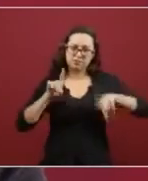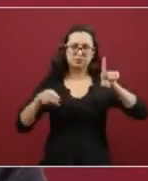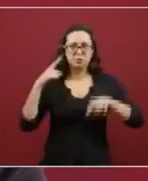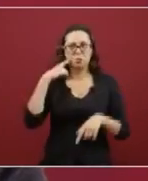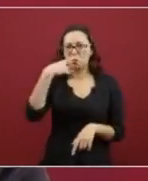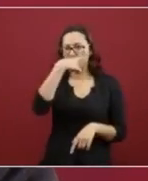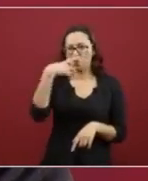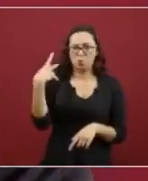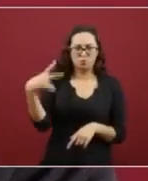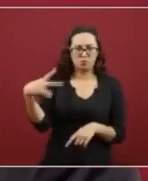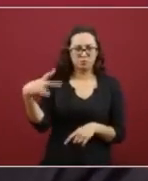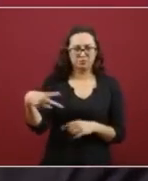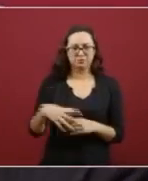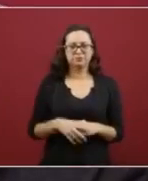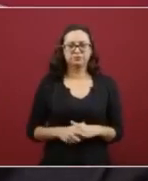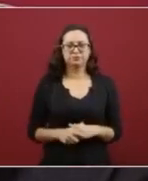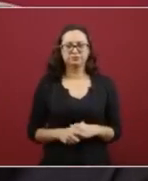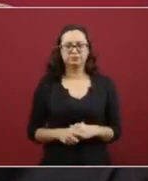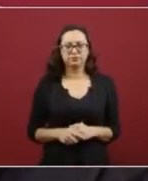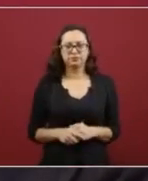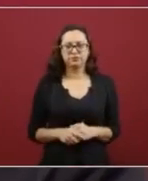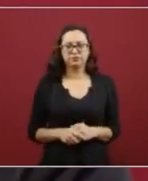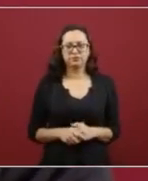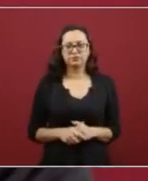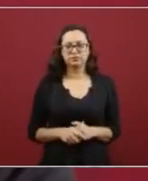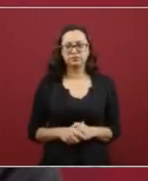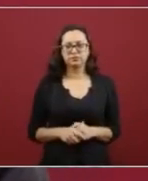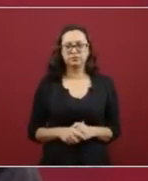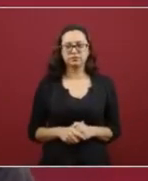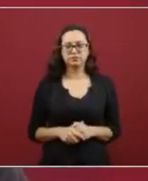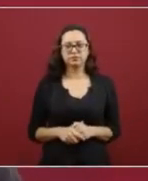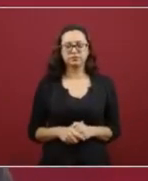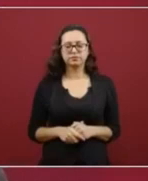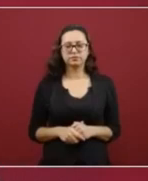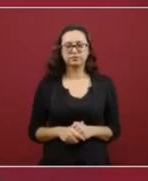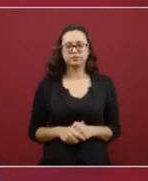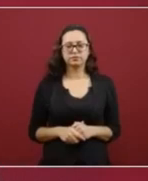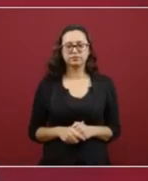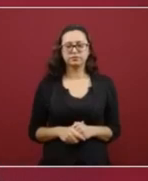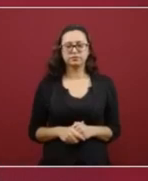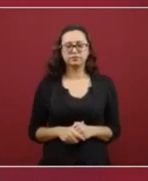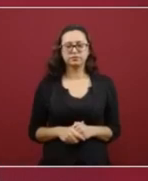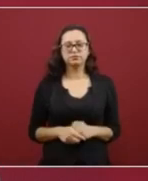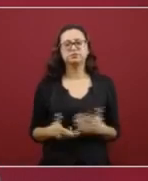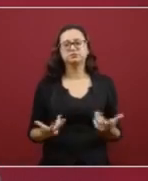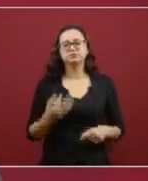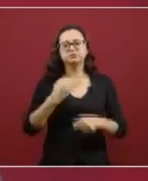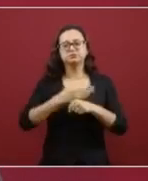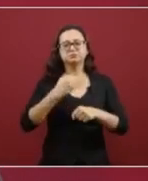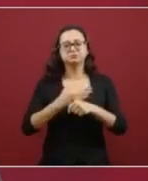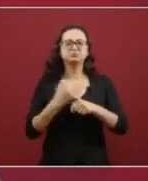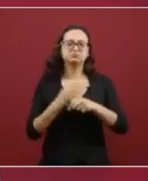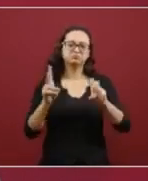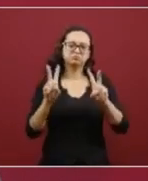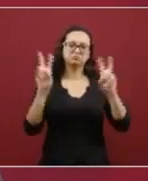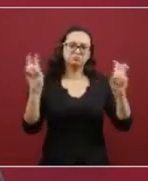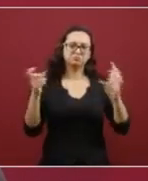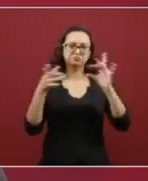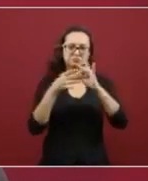Les van a informar sobre este tema, este